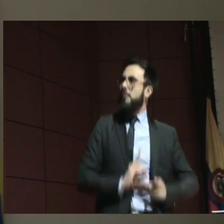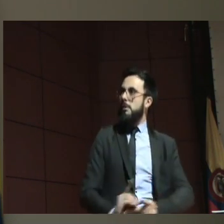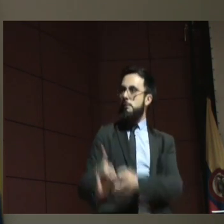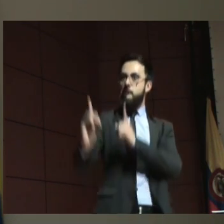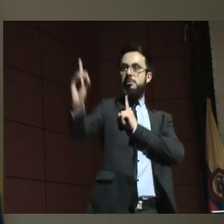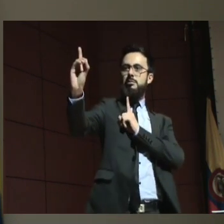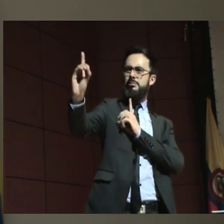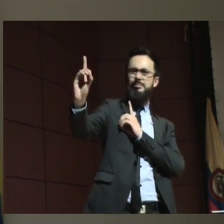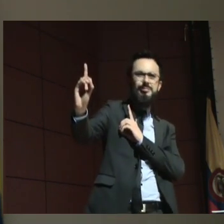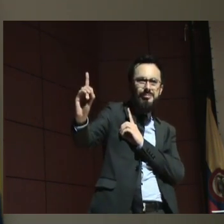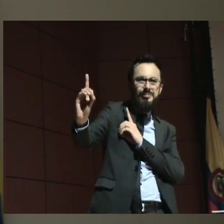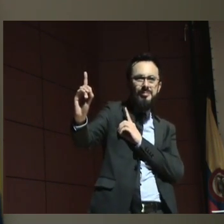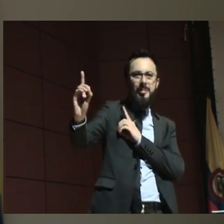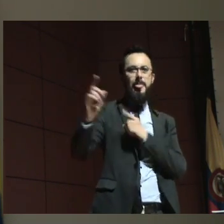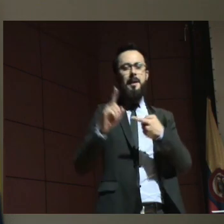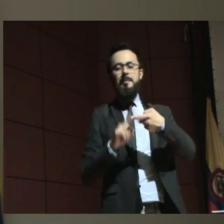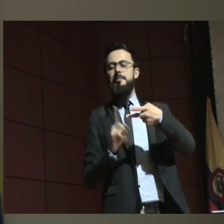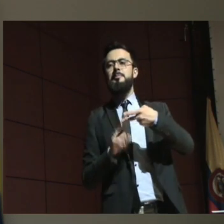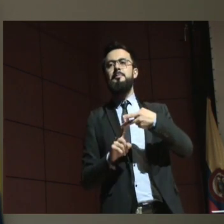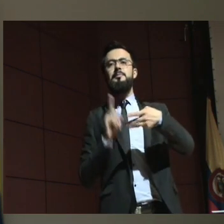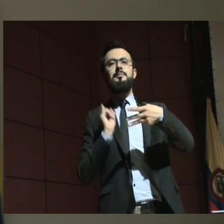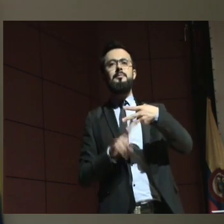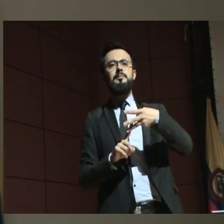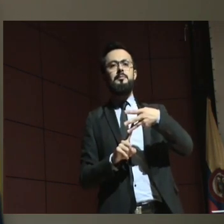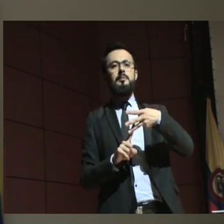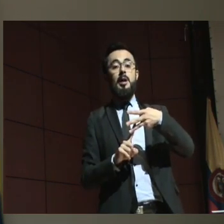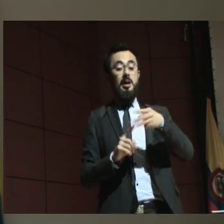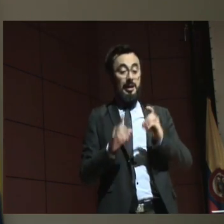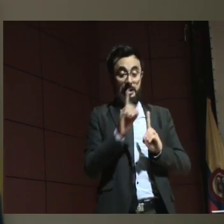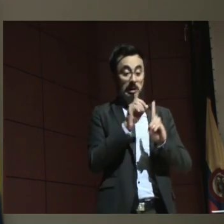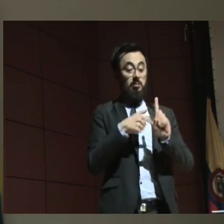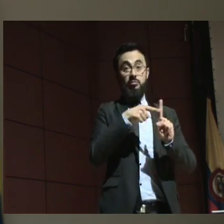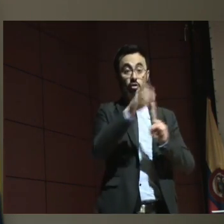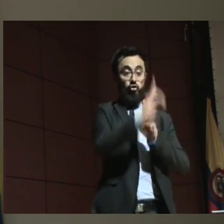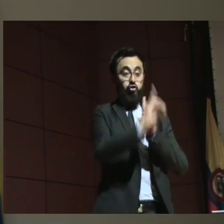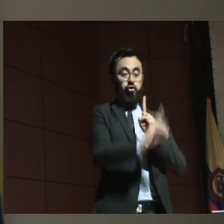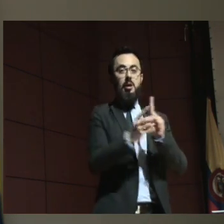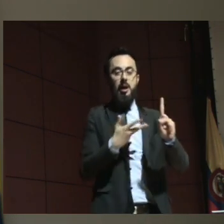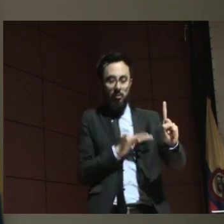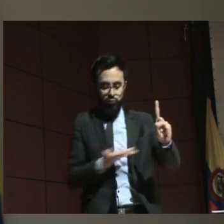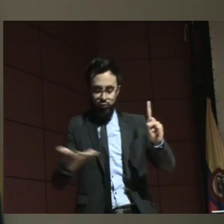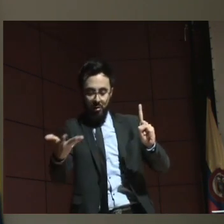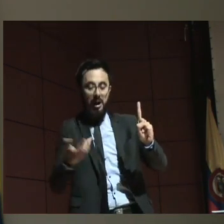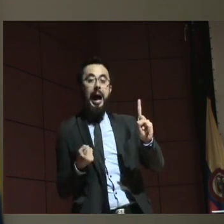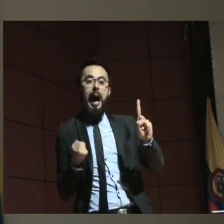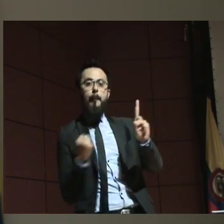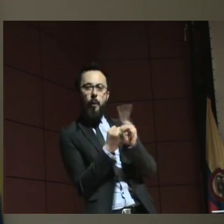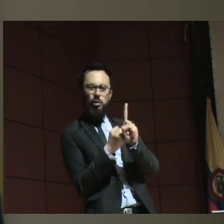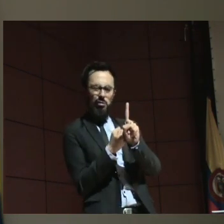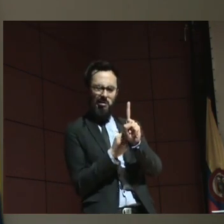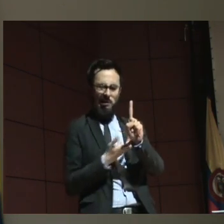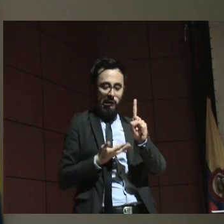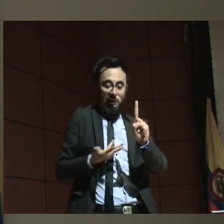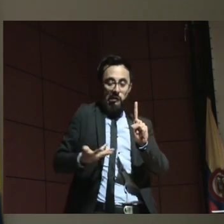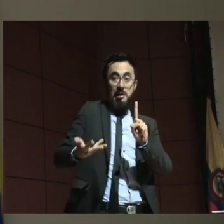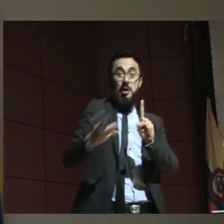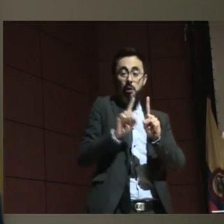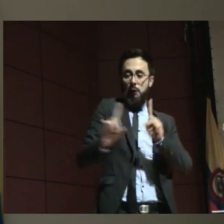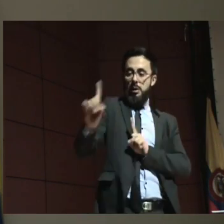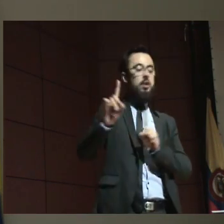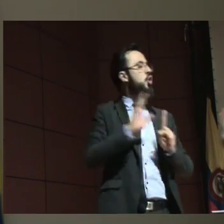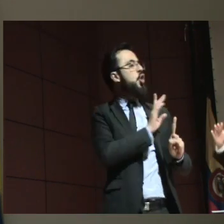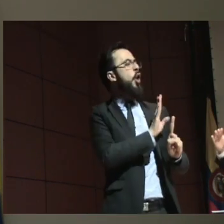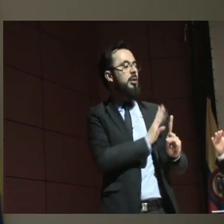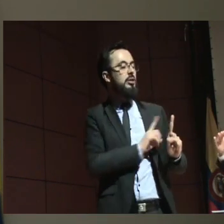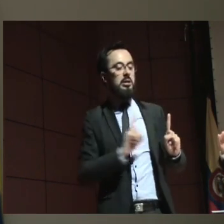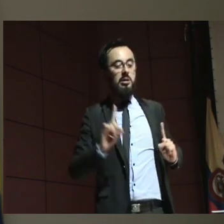requisito, y no hubiera hablado de la toma de decisiones con apoyo en el marco de la interdicción. Porque la interdicción es negar la capacidad jurídica, es que otra